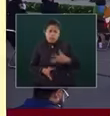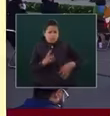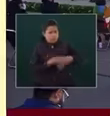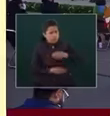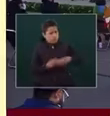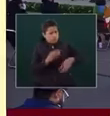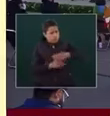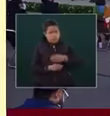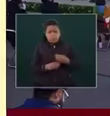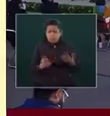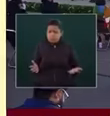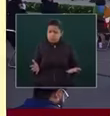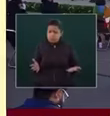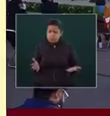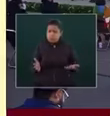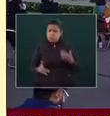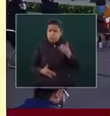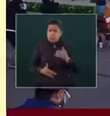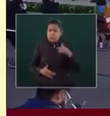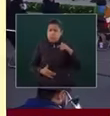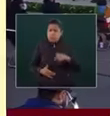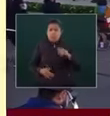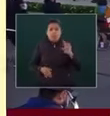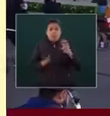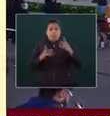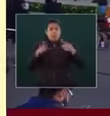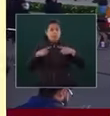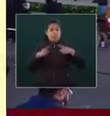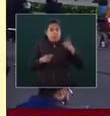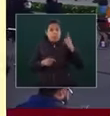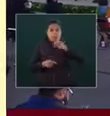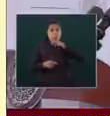está lo de la inversión extranjera.